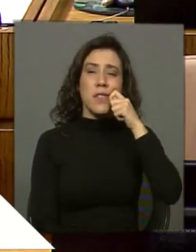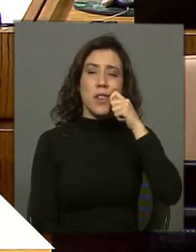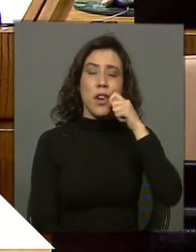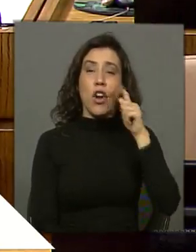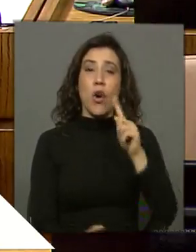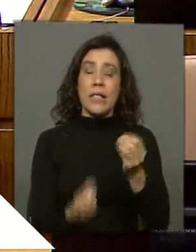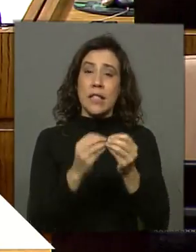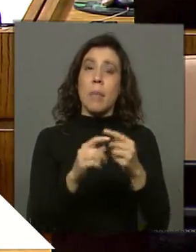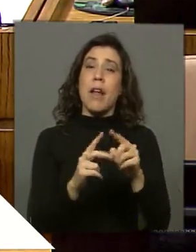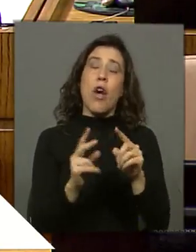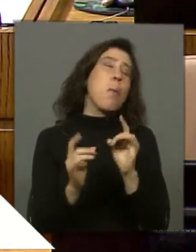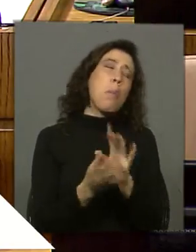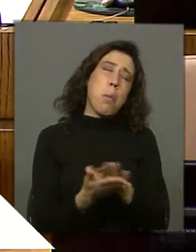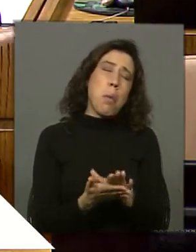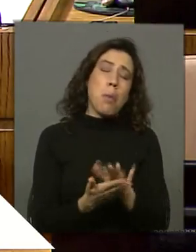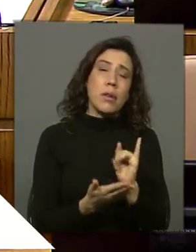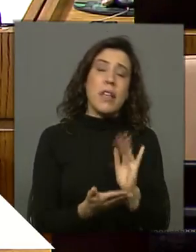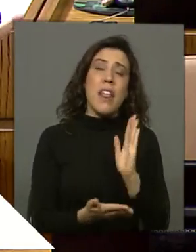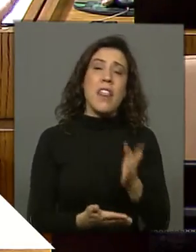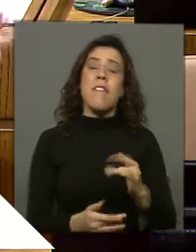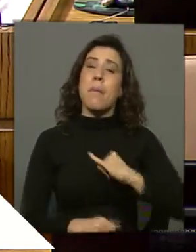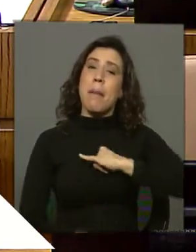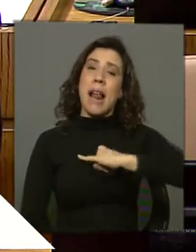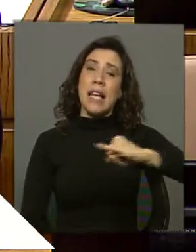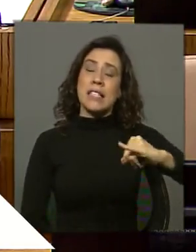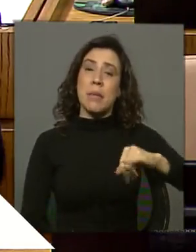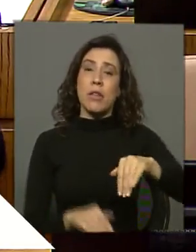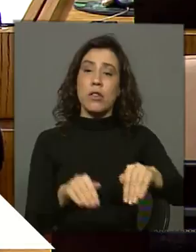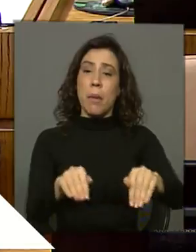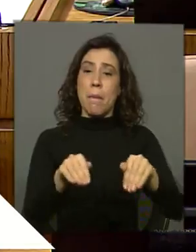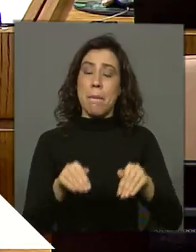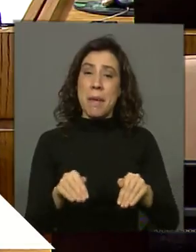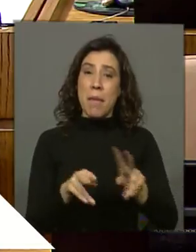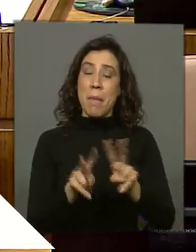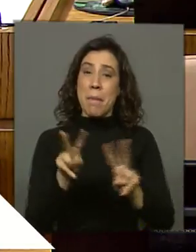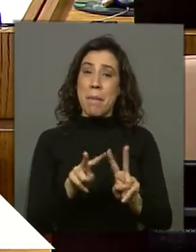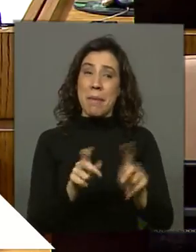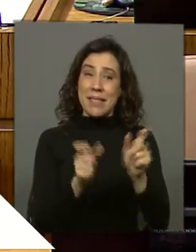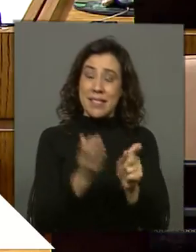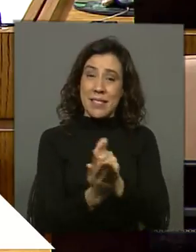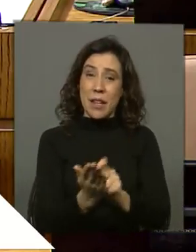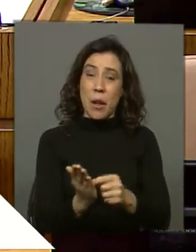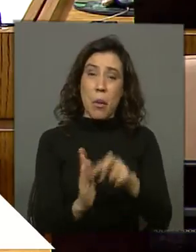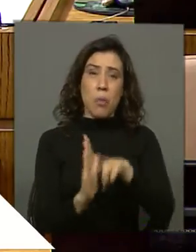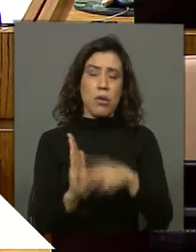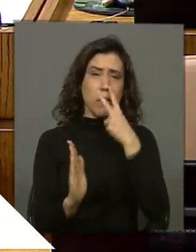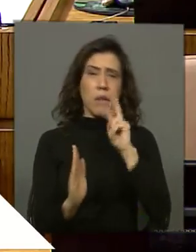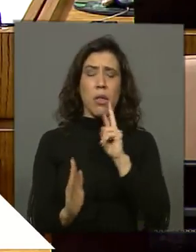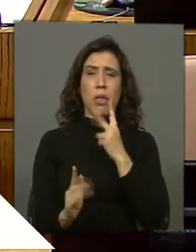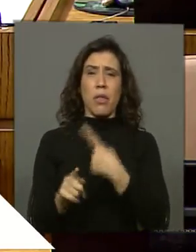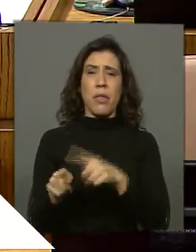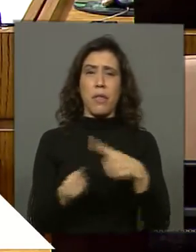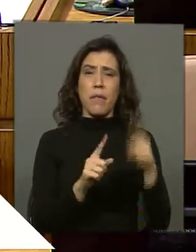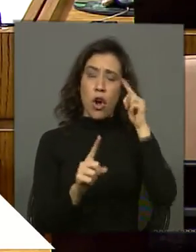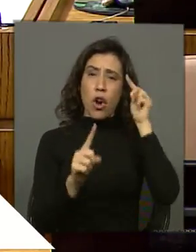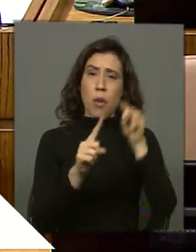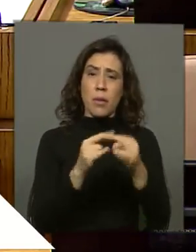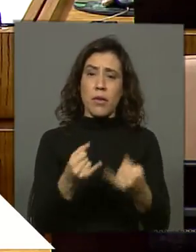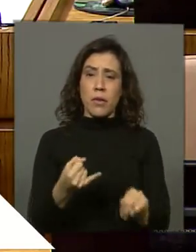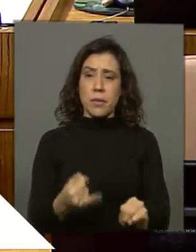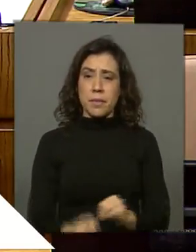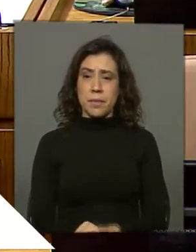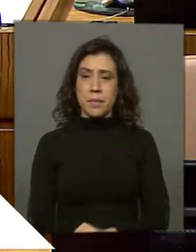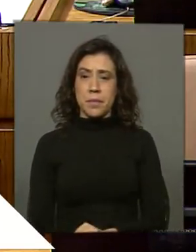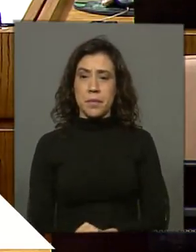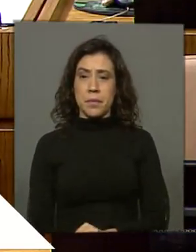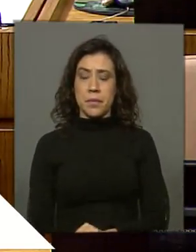accesorio pero en segundo lugar si lo fuese tendría que hacerlo para siempre y por tanto los mismos que hicieron el proyecto se daban cuenta que eso era contradictorio con su objetivo final y si el